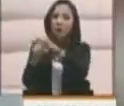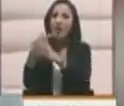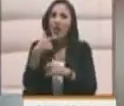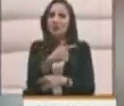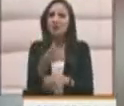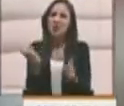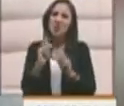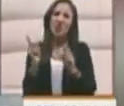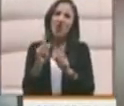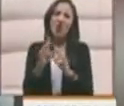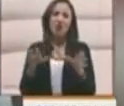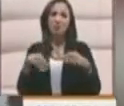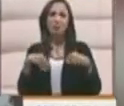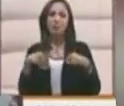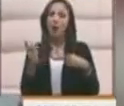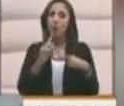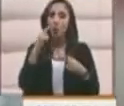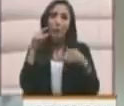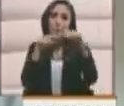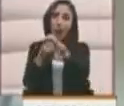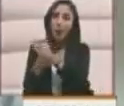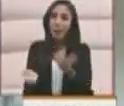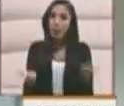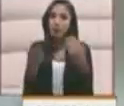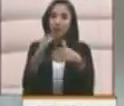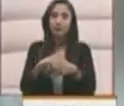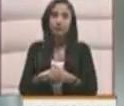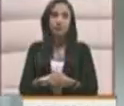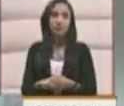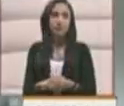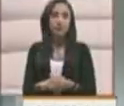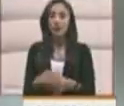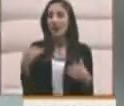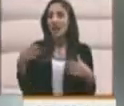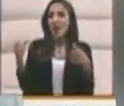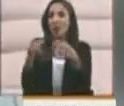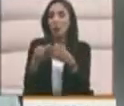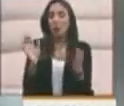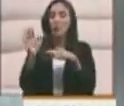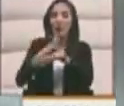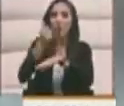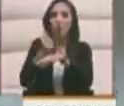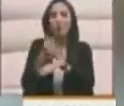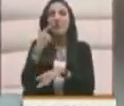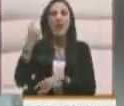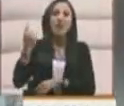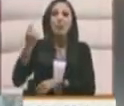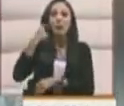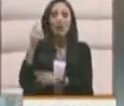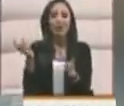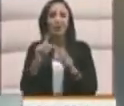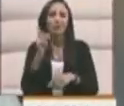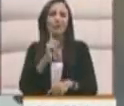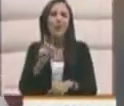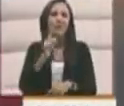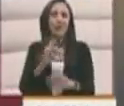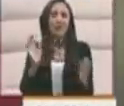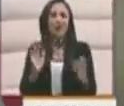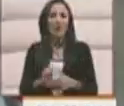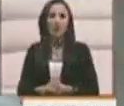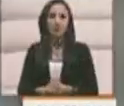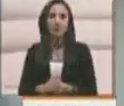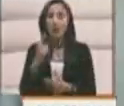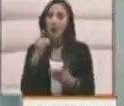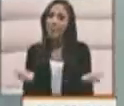sufriendo hemorroides, porque después sufren las hemorroides. Son una banda de delincuentes disfrazados de diputados. Y así que ojalá que no